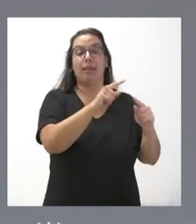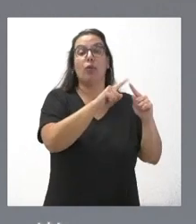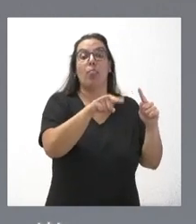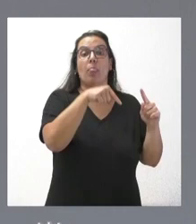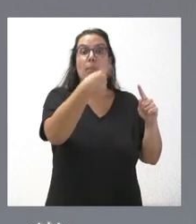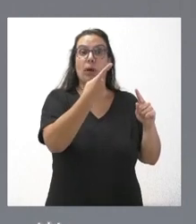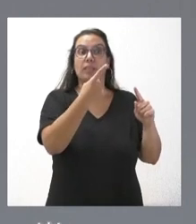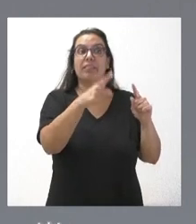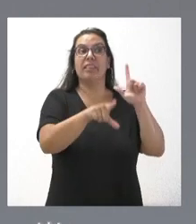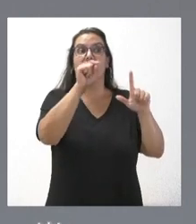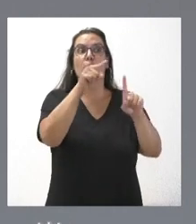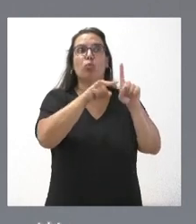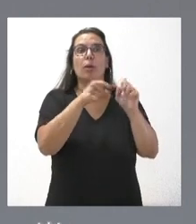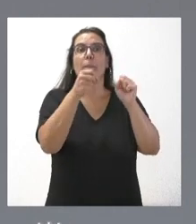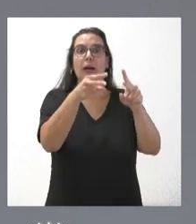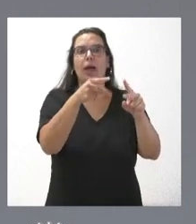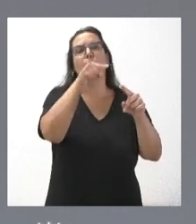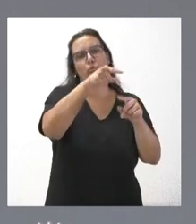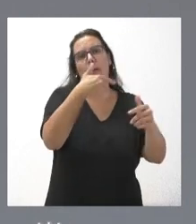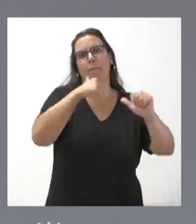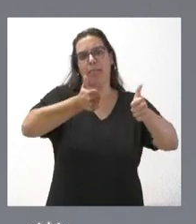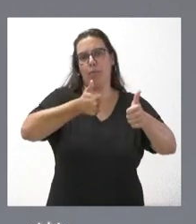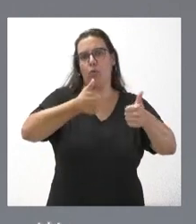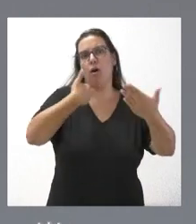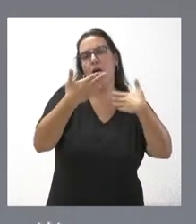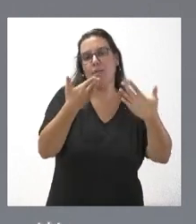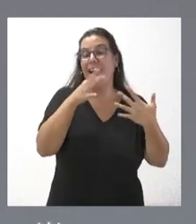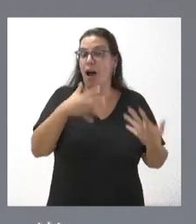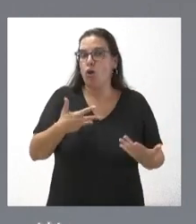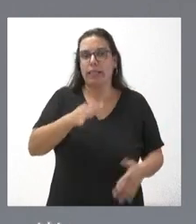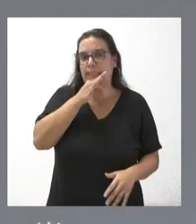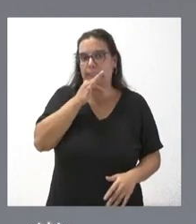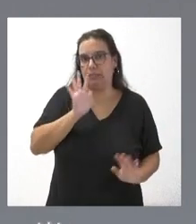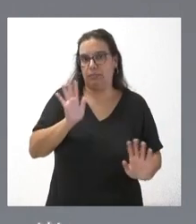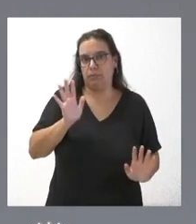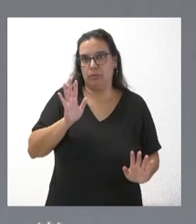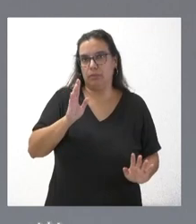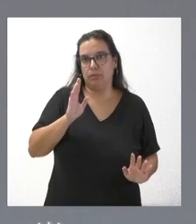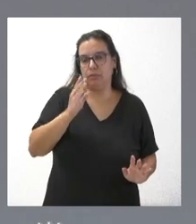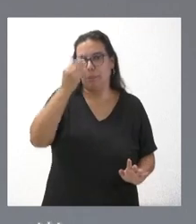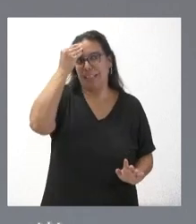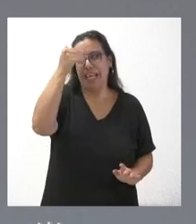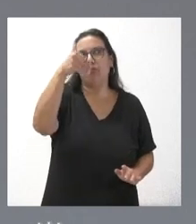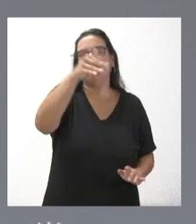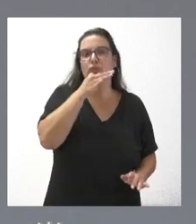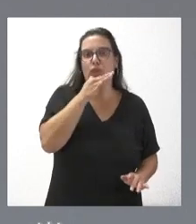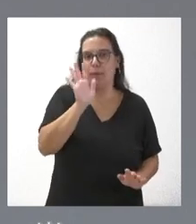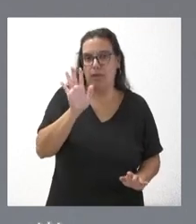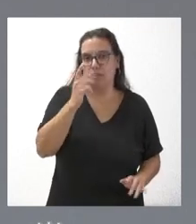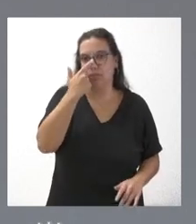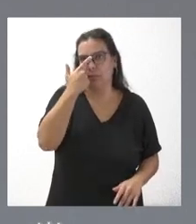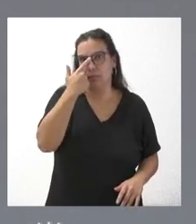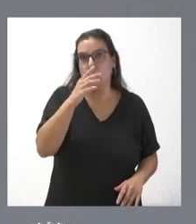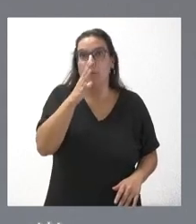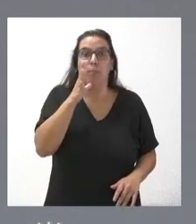uso, pues procederemos a esa. En este momento no está contemplado esa situación todavía, porque no